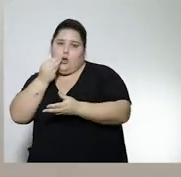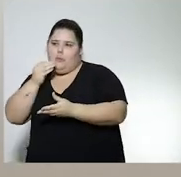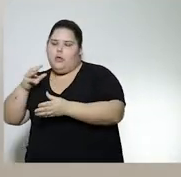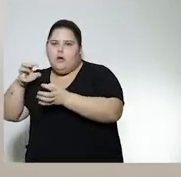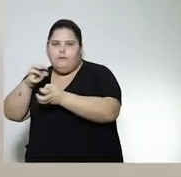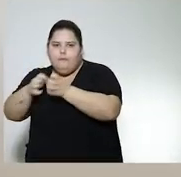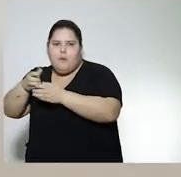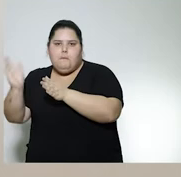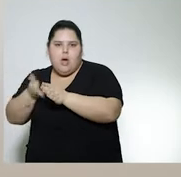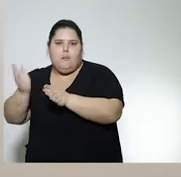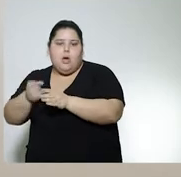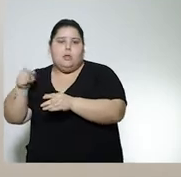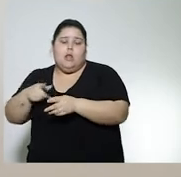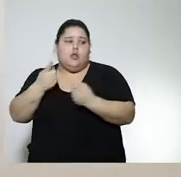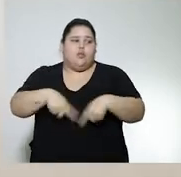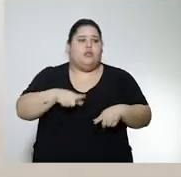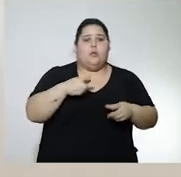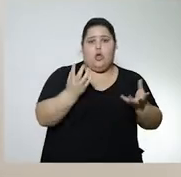hagan las preparaciones caseras